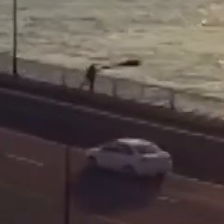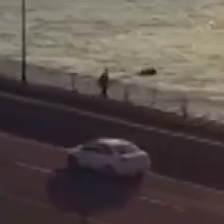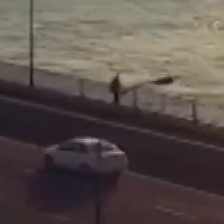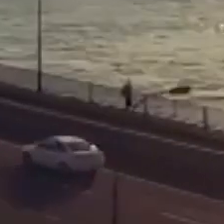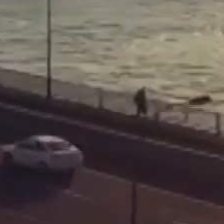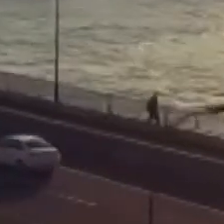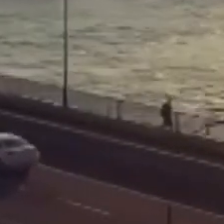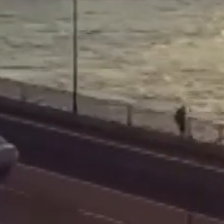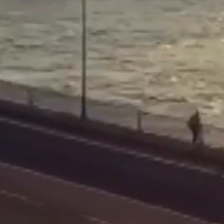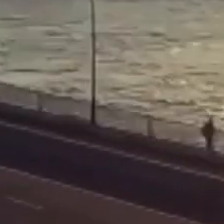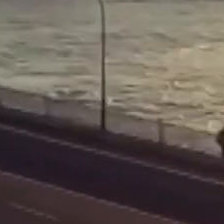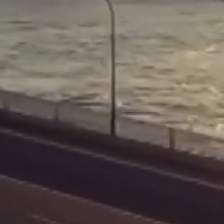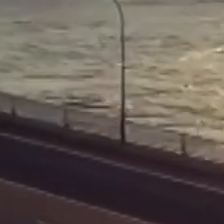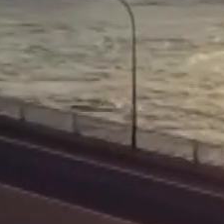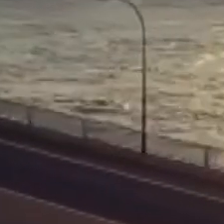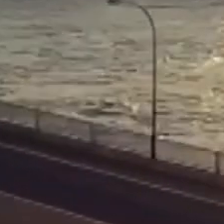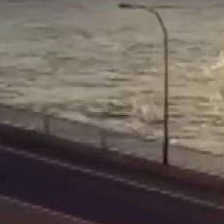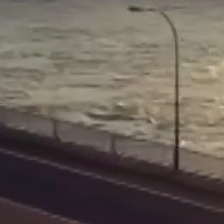naturaleza.